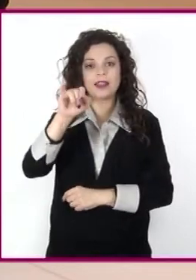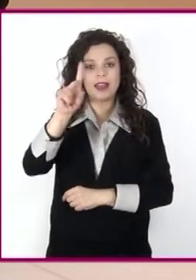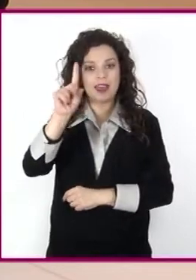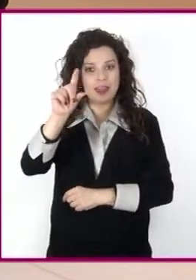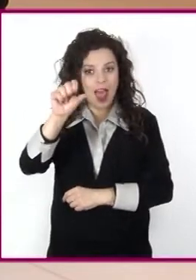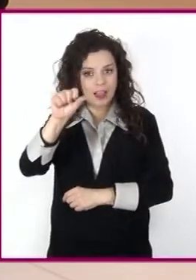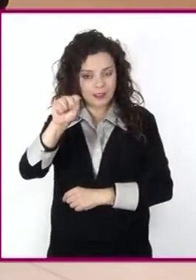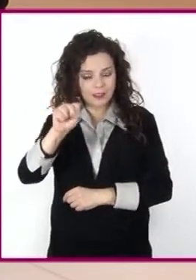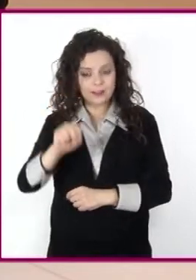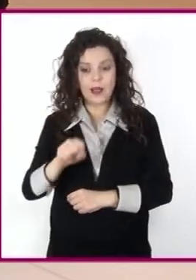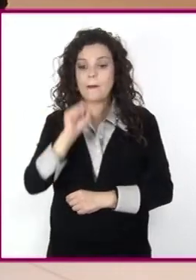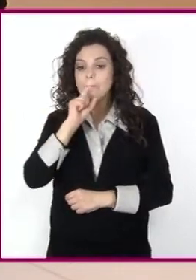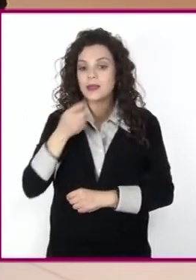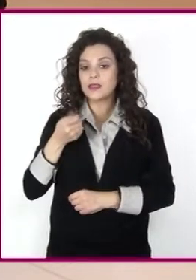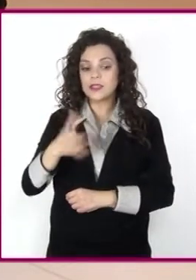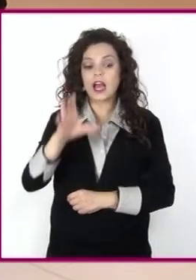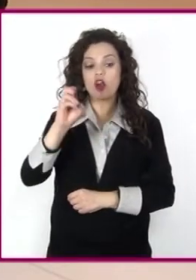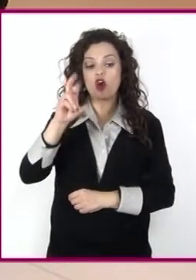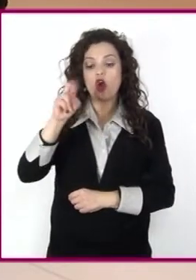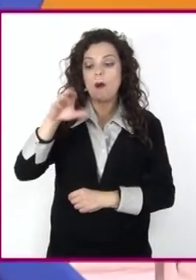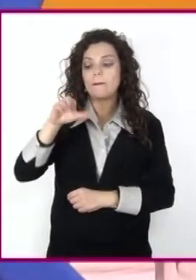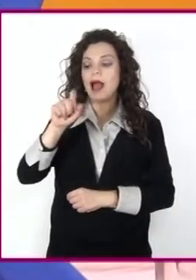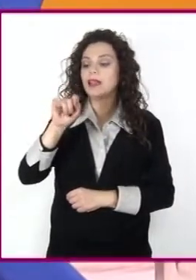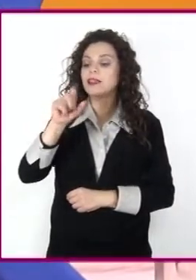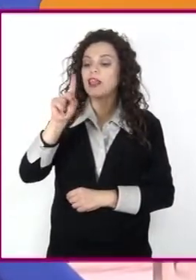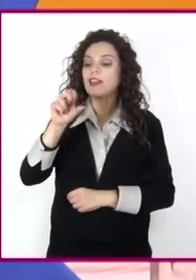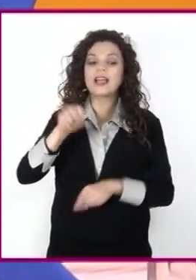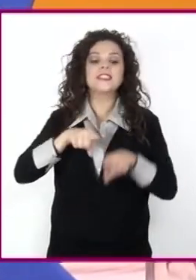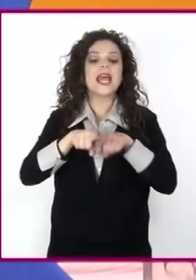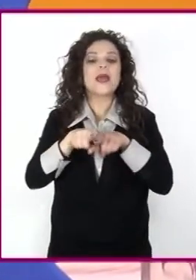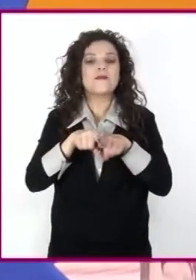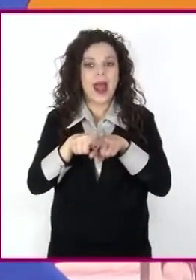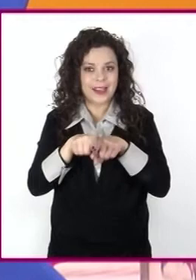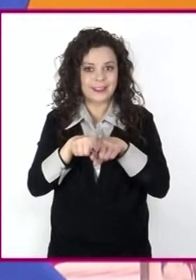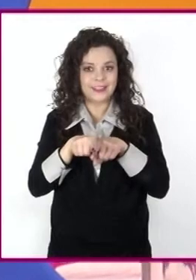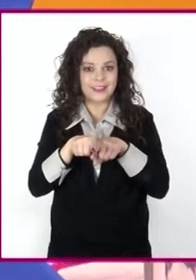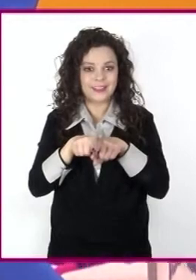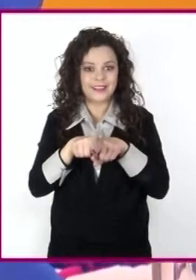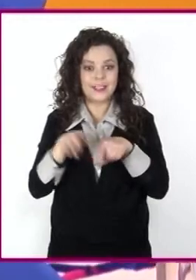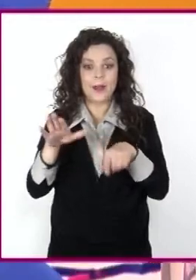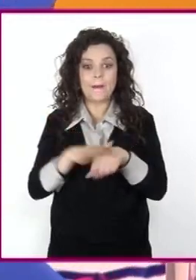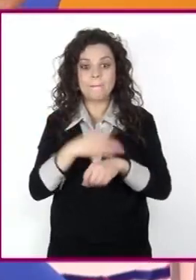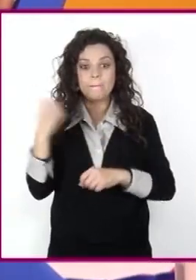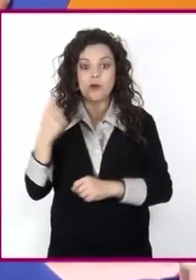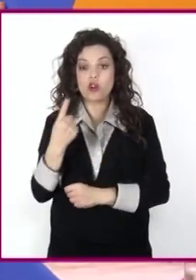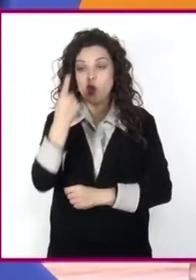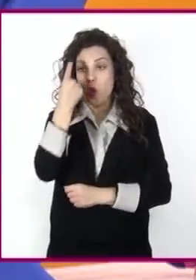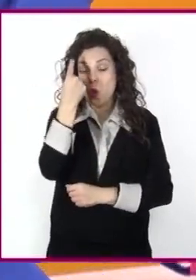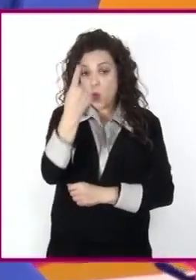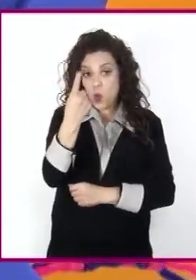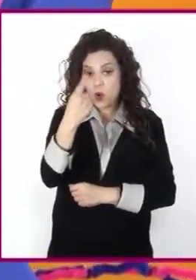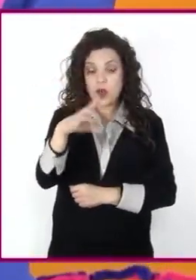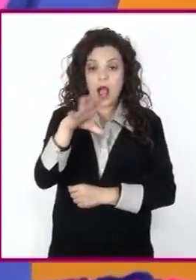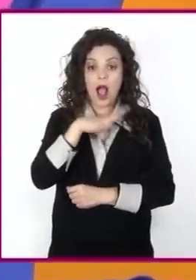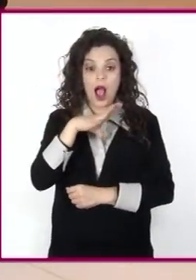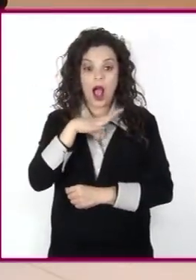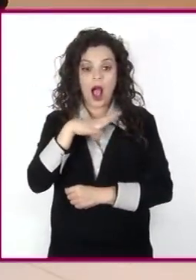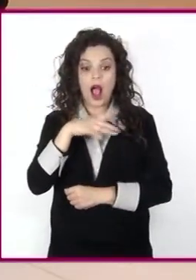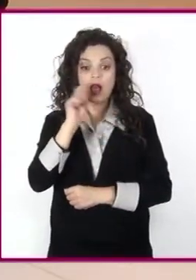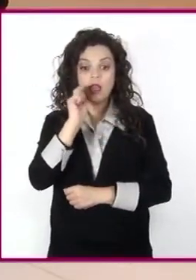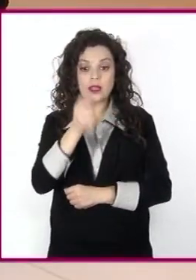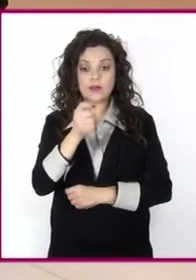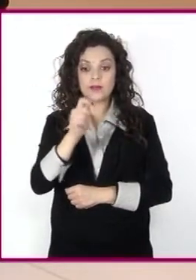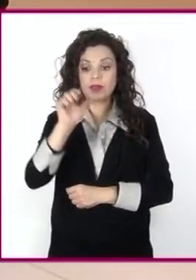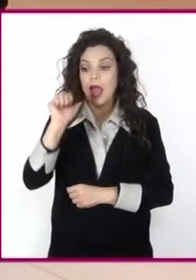También conocidas como cromátidas hermanas, ya que una de las cromátidas tiene un fragmento